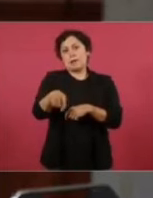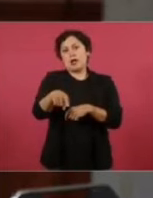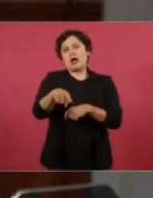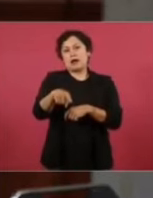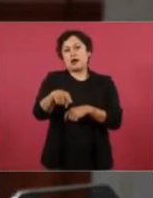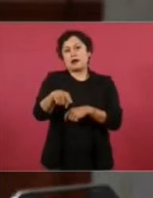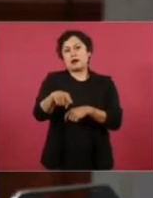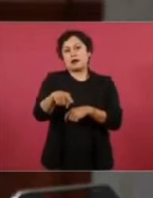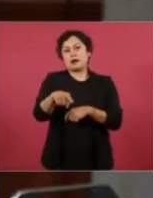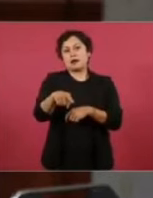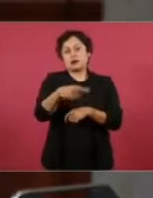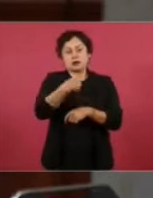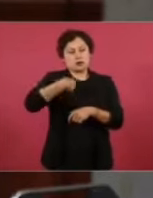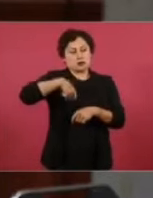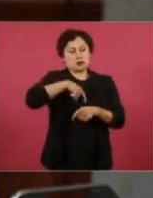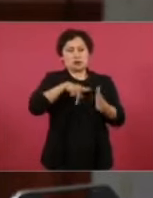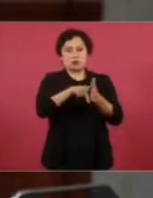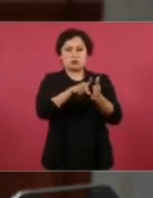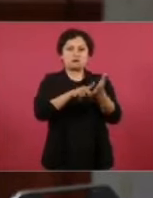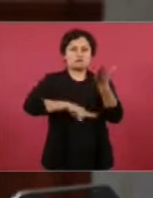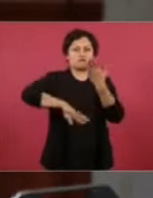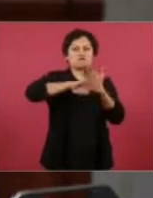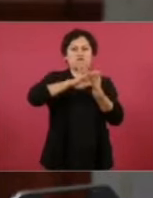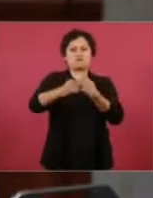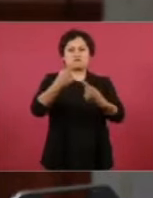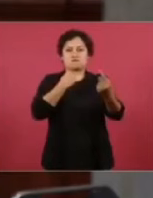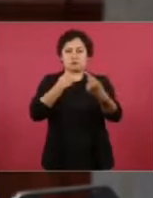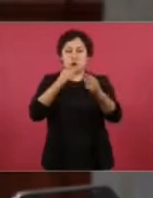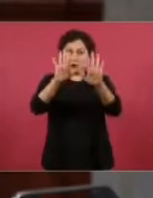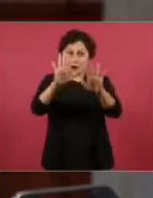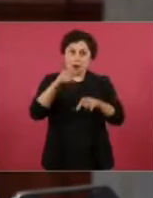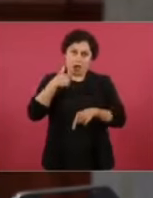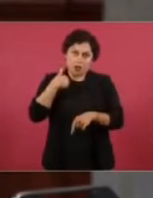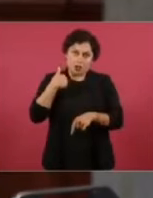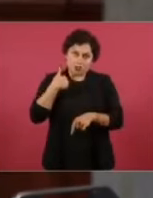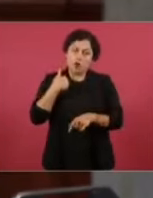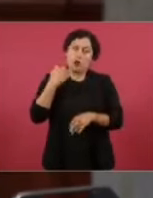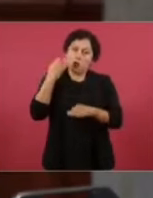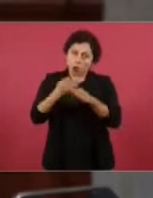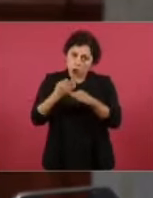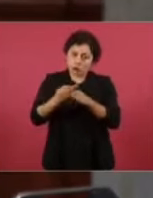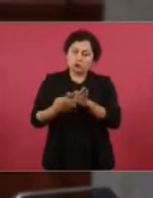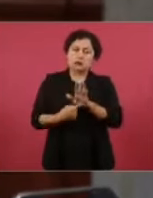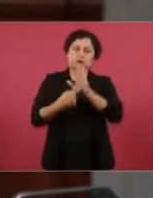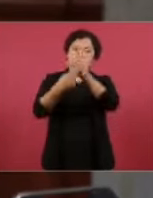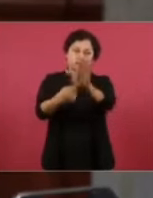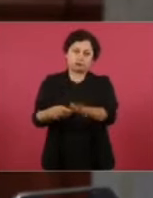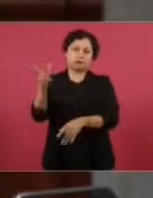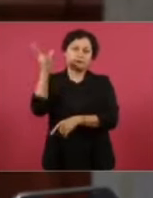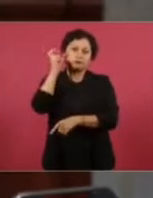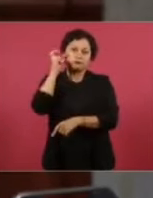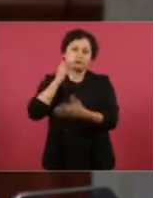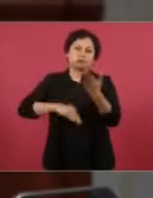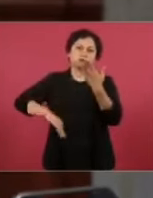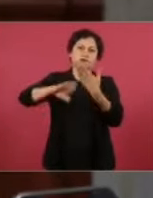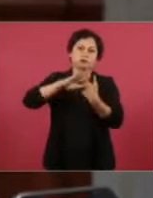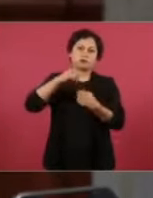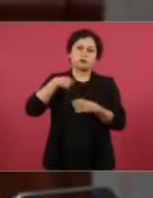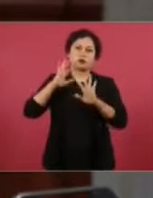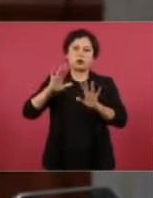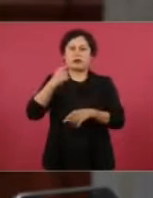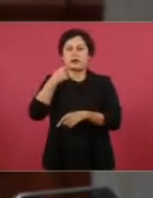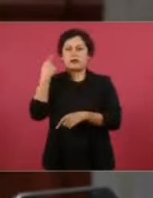López Obrador. Amigos, vamos a disfrutar este video. Vamos a ir al video primero de Ciro Gómez Leyva